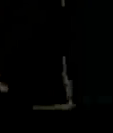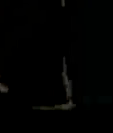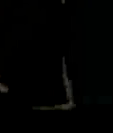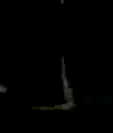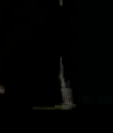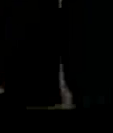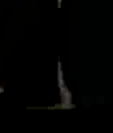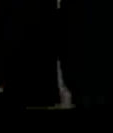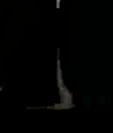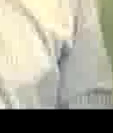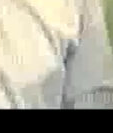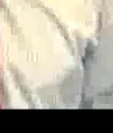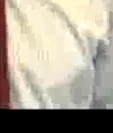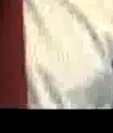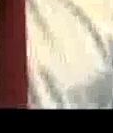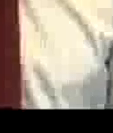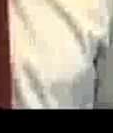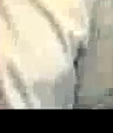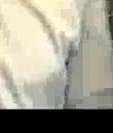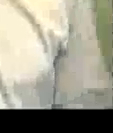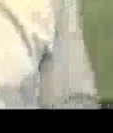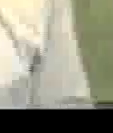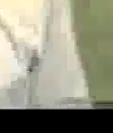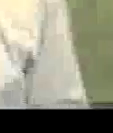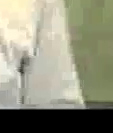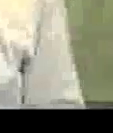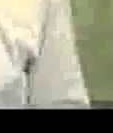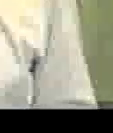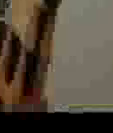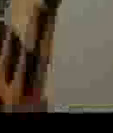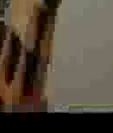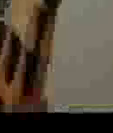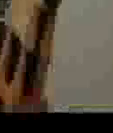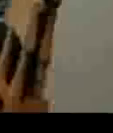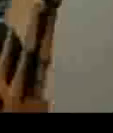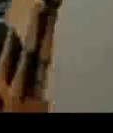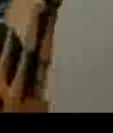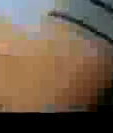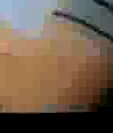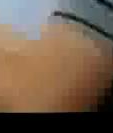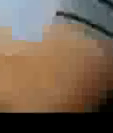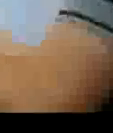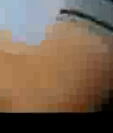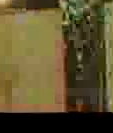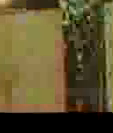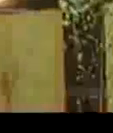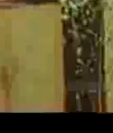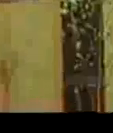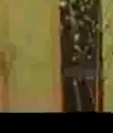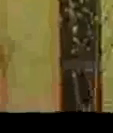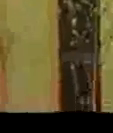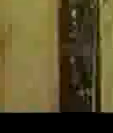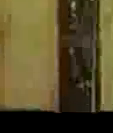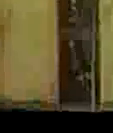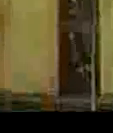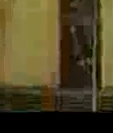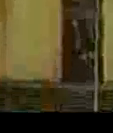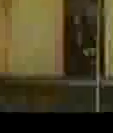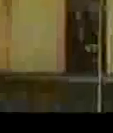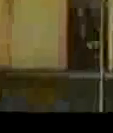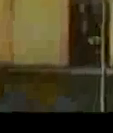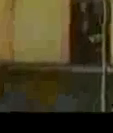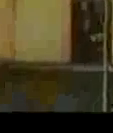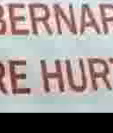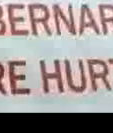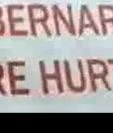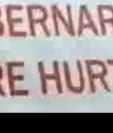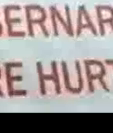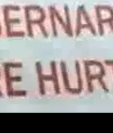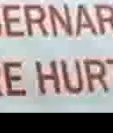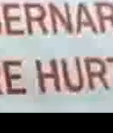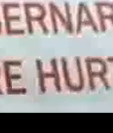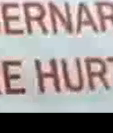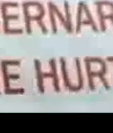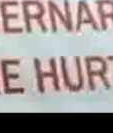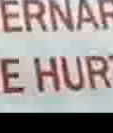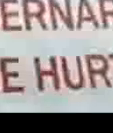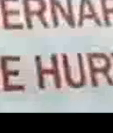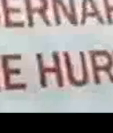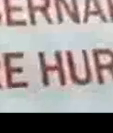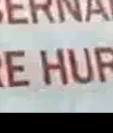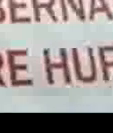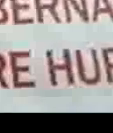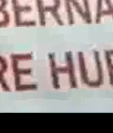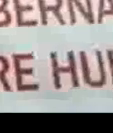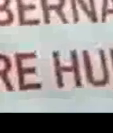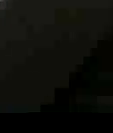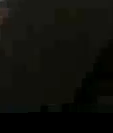condiciones de la historia de Chile, de la historia de Latinoamérica. El costo de los seguros asociados a los créditos